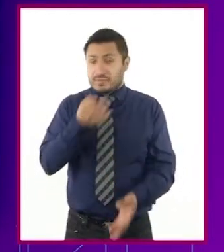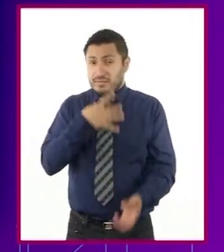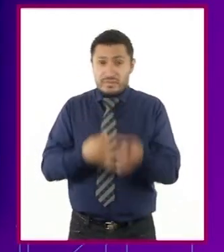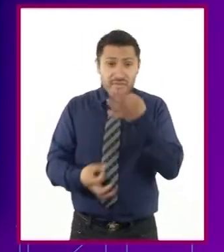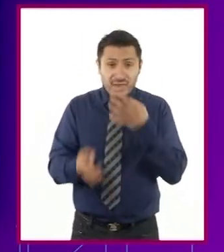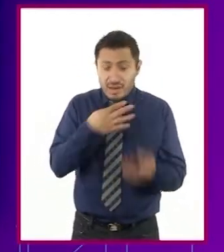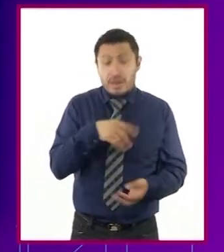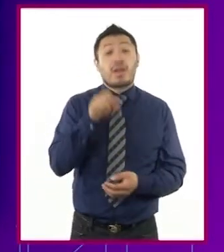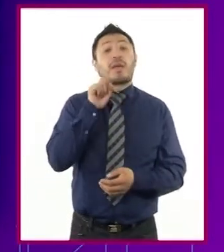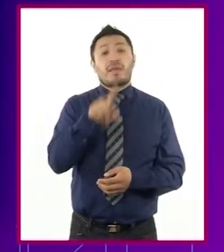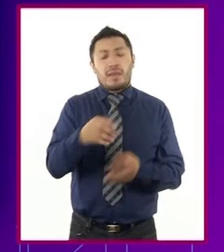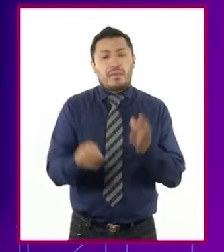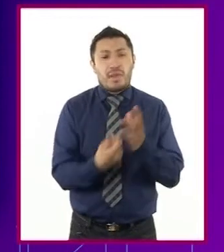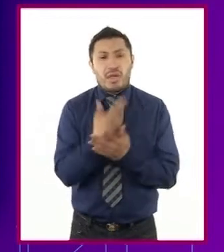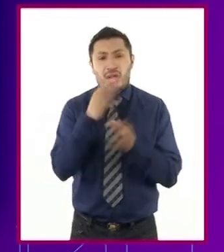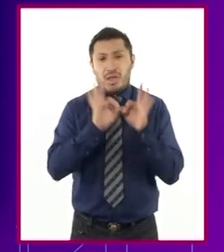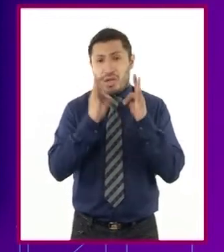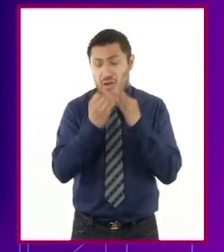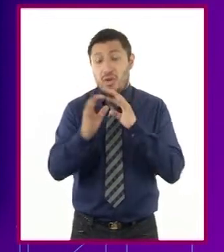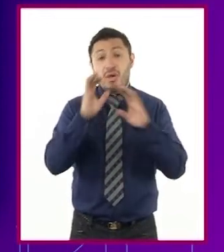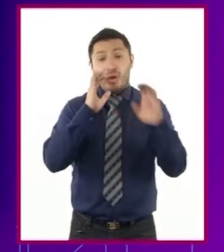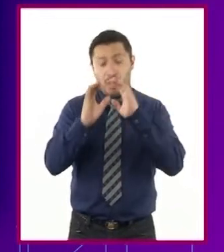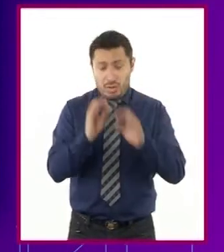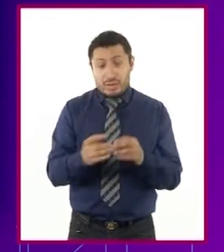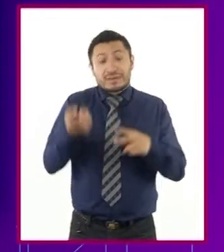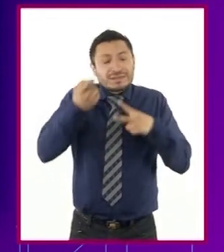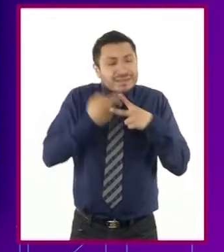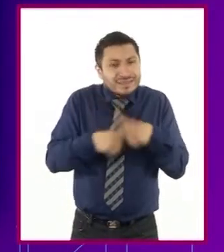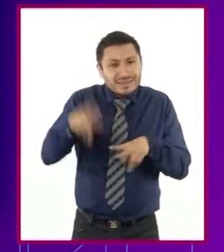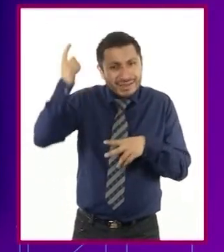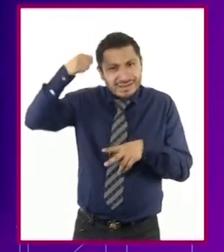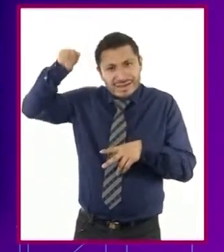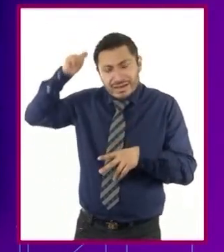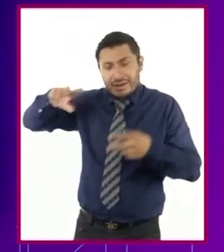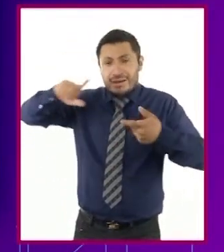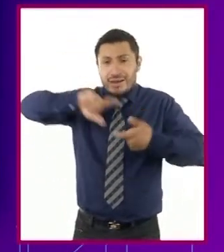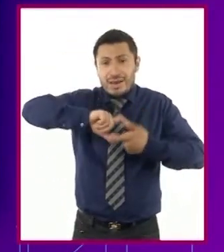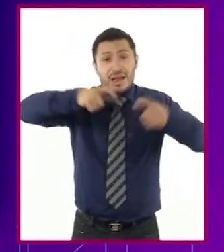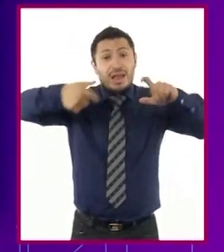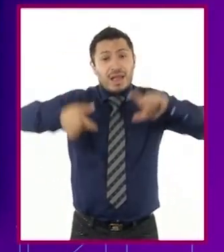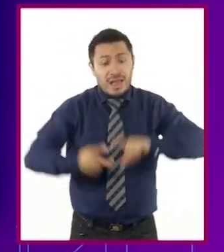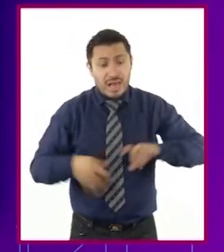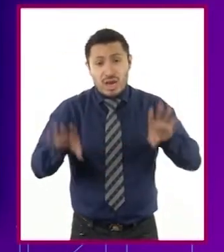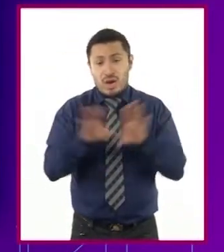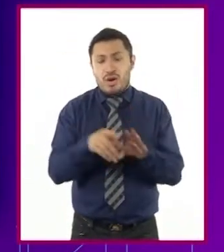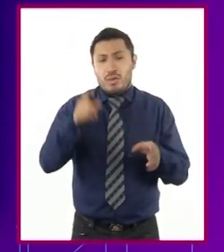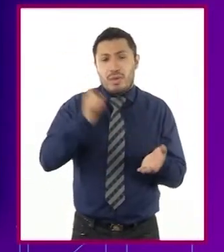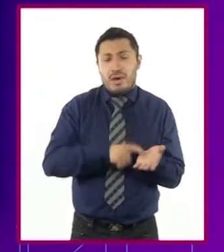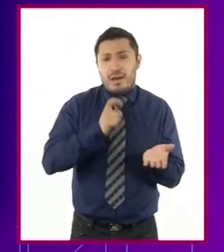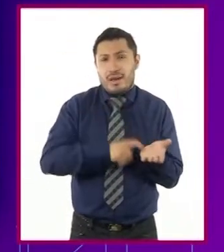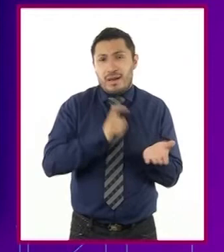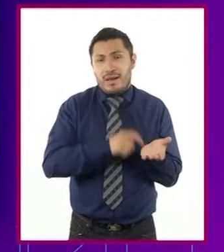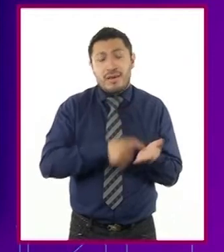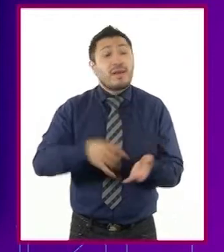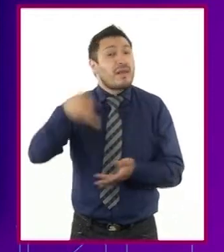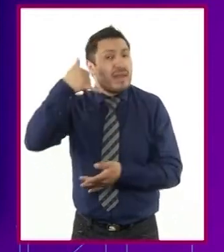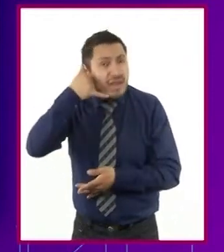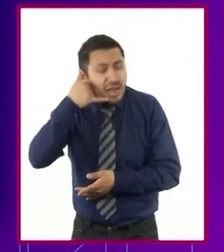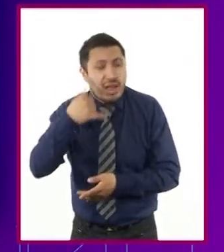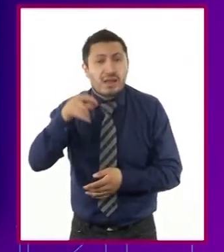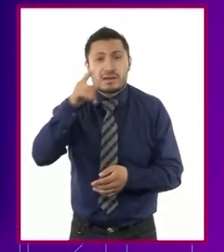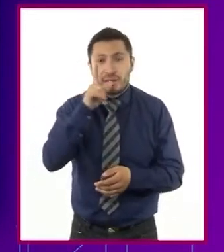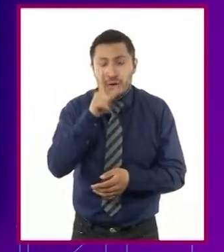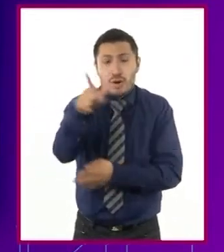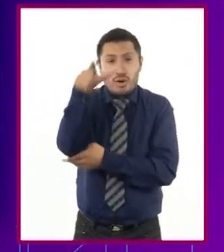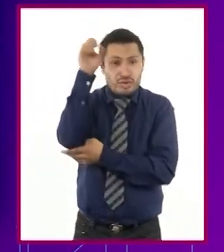desarrollaron nuevas formas de comunicación a partir de la teoría del electromagnetismo, como el telégrafo, el teléfono, la